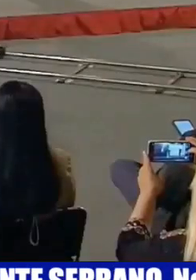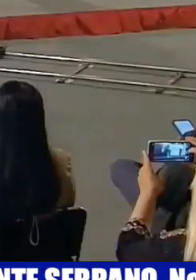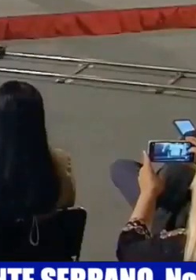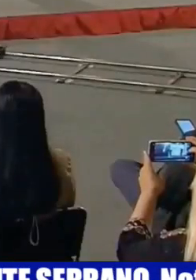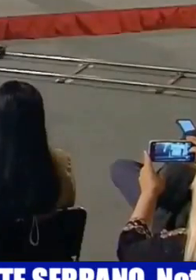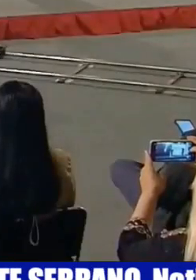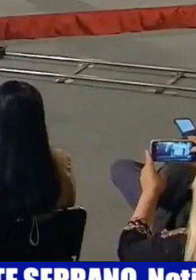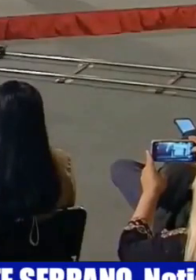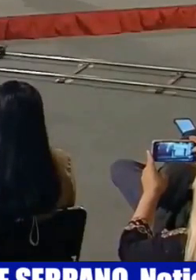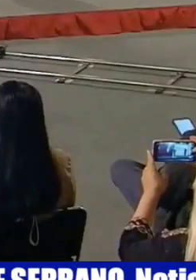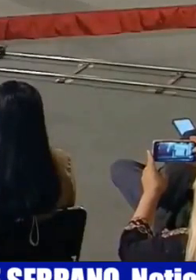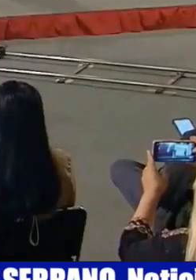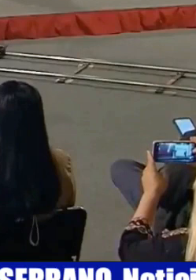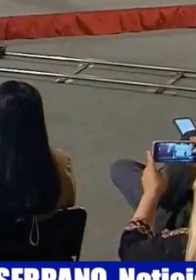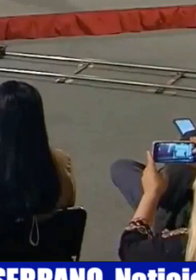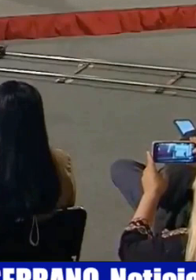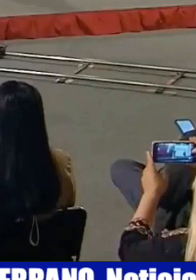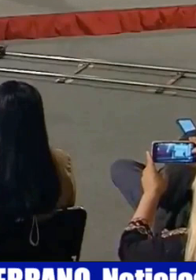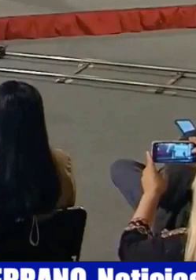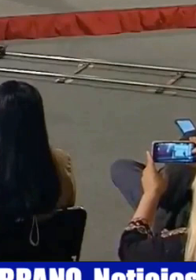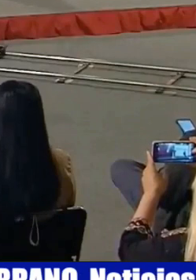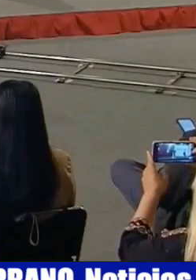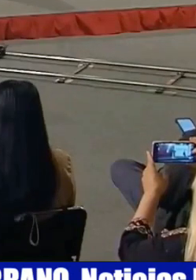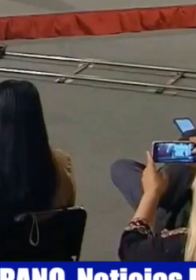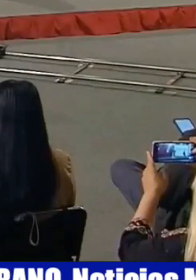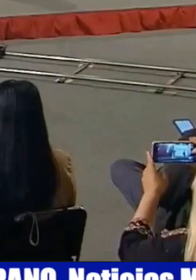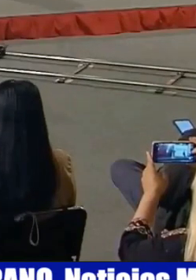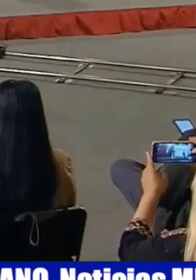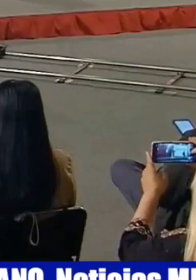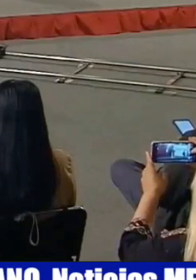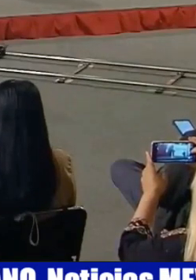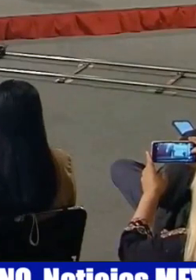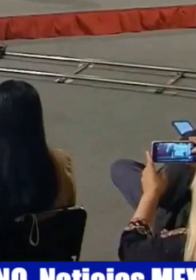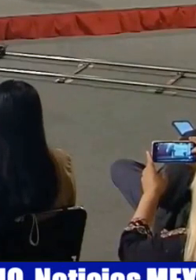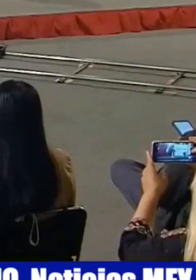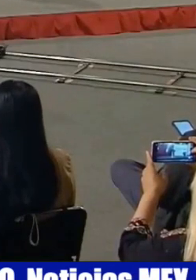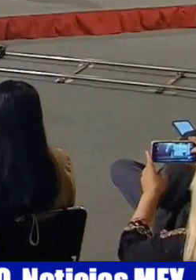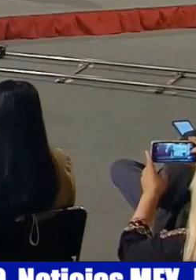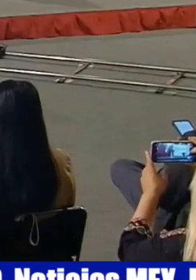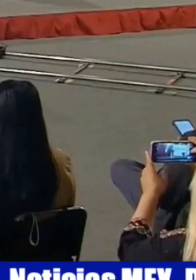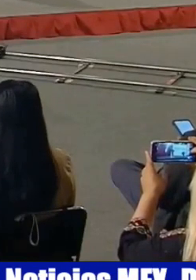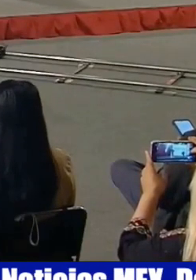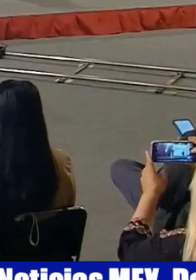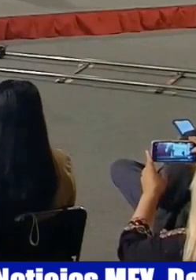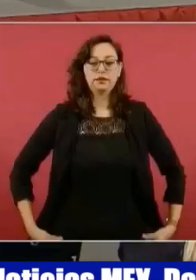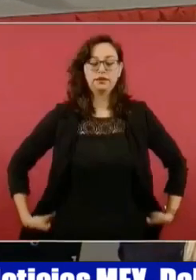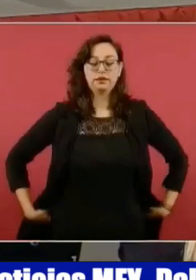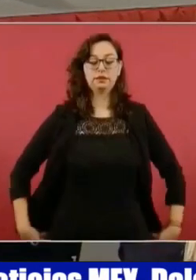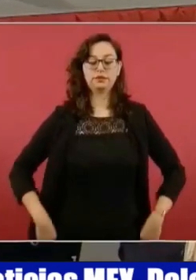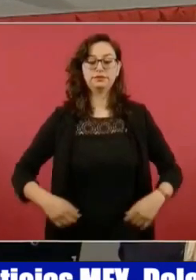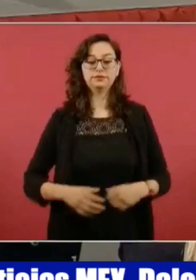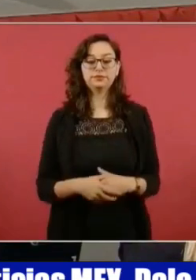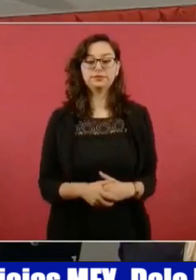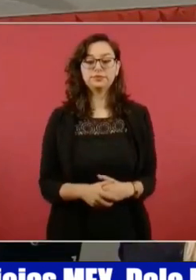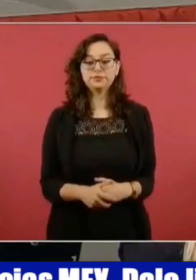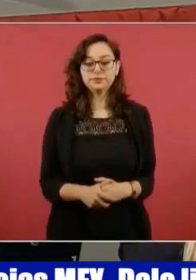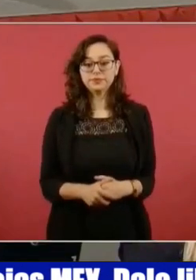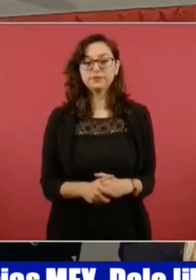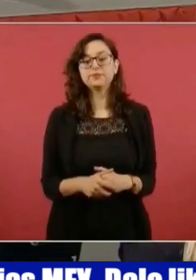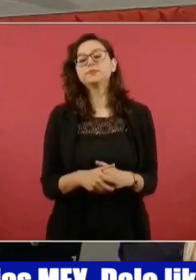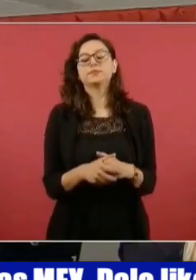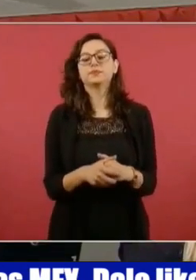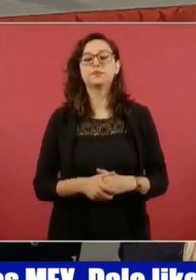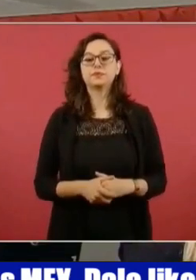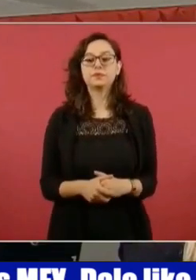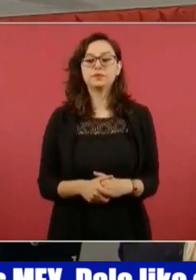Bueno, pues vamos, como todos los miércoles, vamos a informar sobre